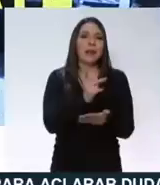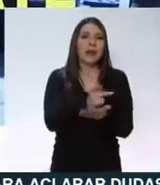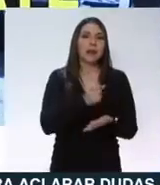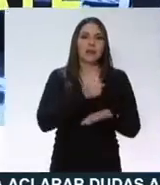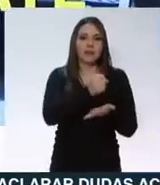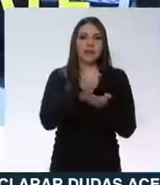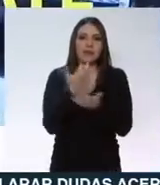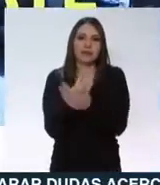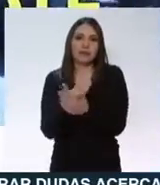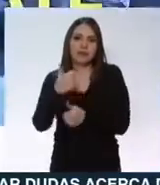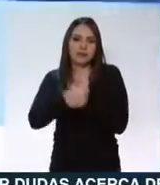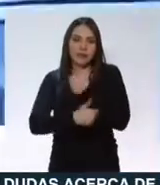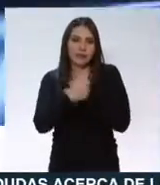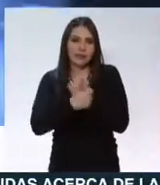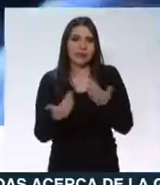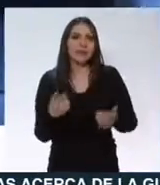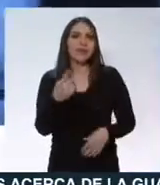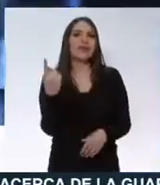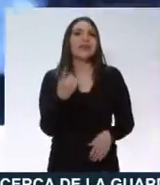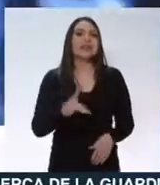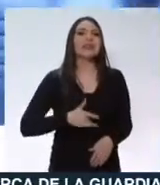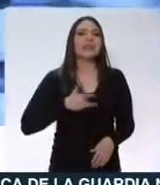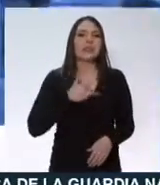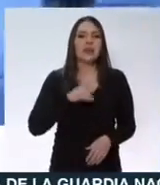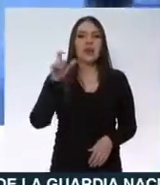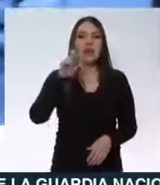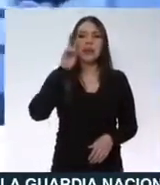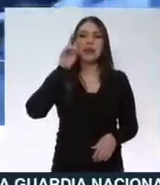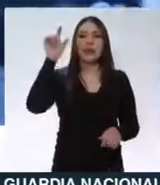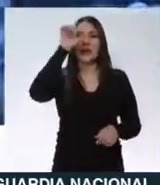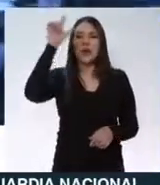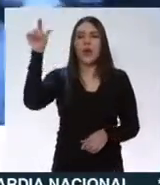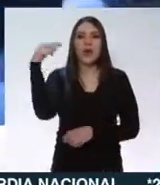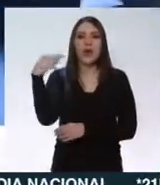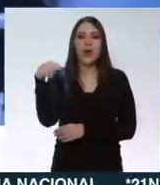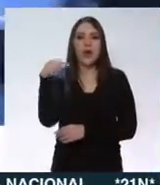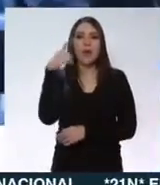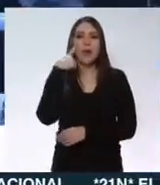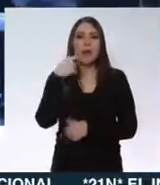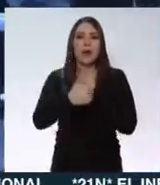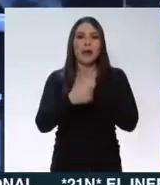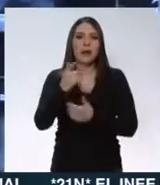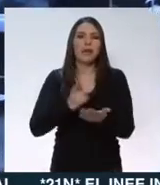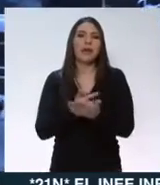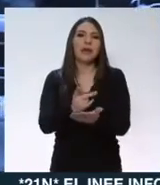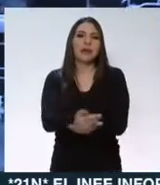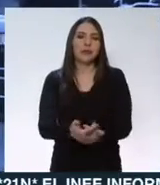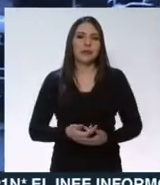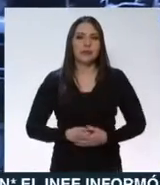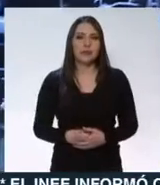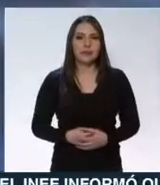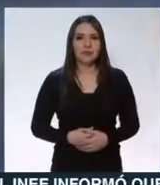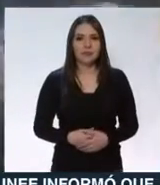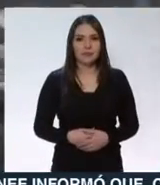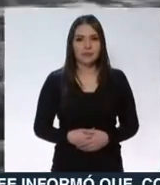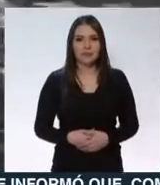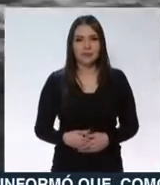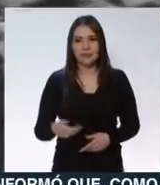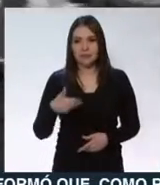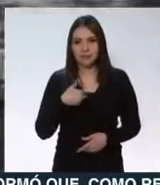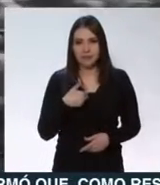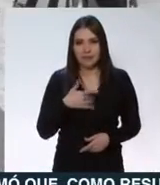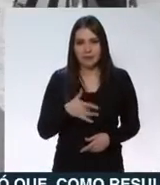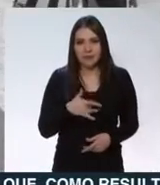nominación? Y sobre todo cuando vio su nombre en estas nominaciones. Pues no dejo de sentir que estoy en un